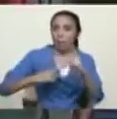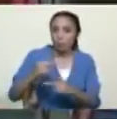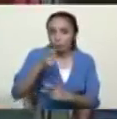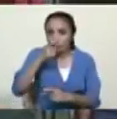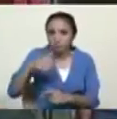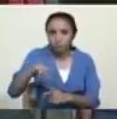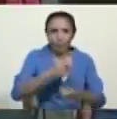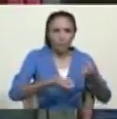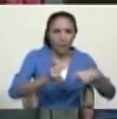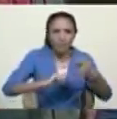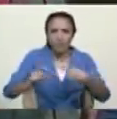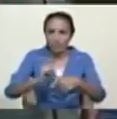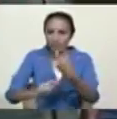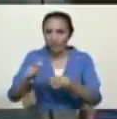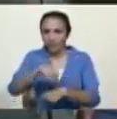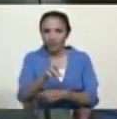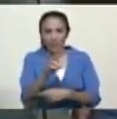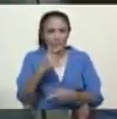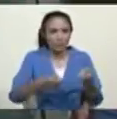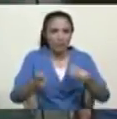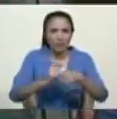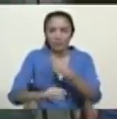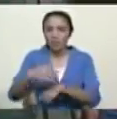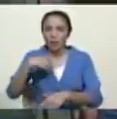alimentos vendernos alimentos a Venezuela.